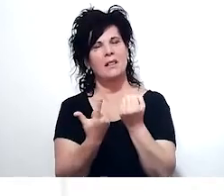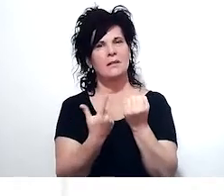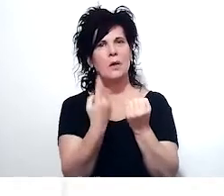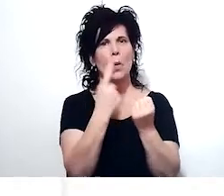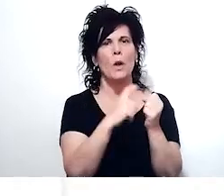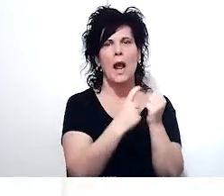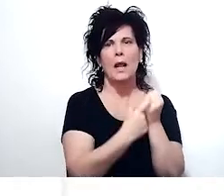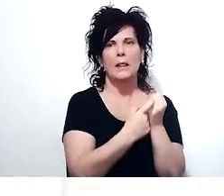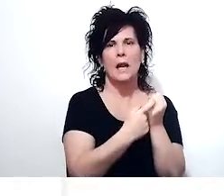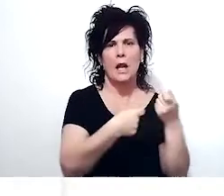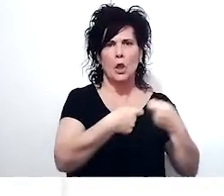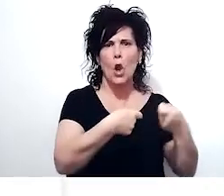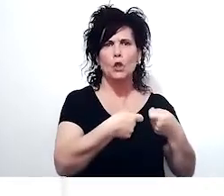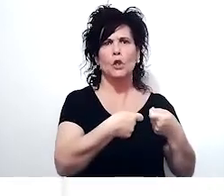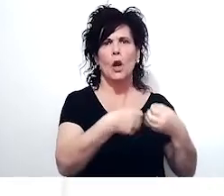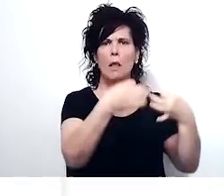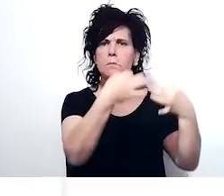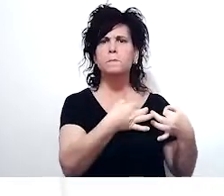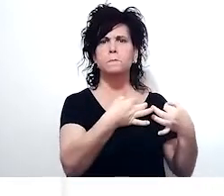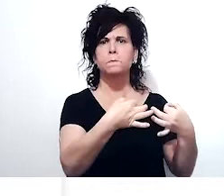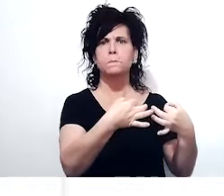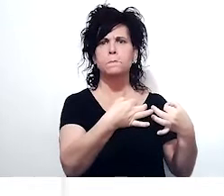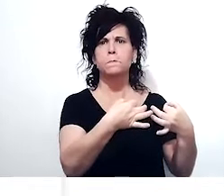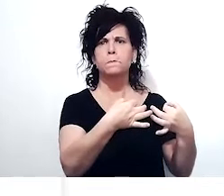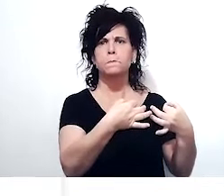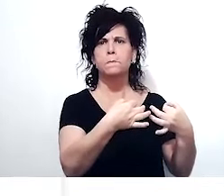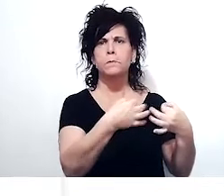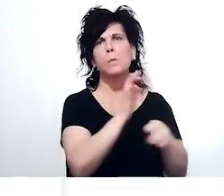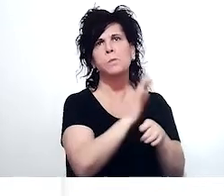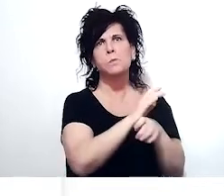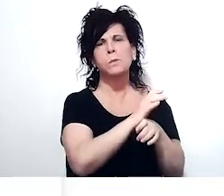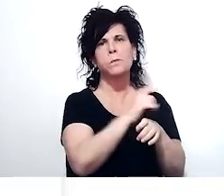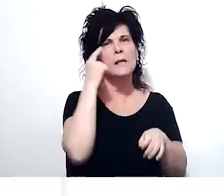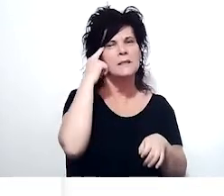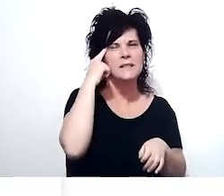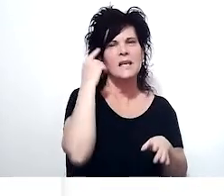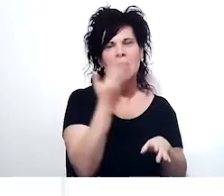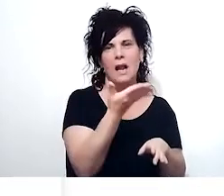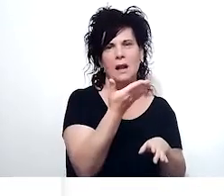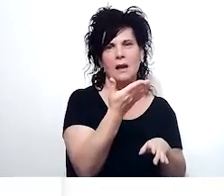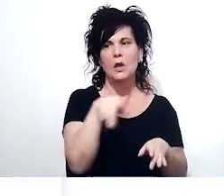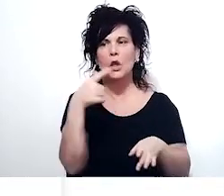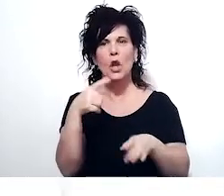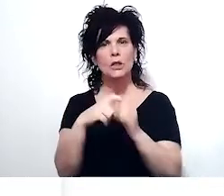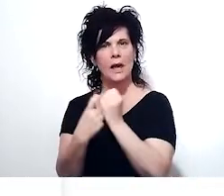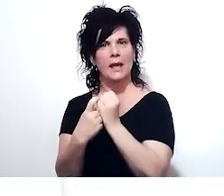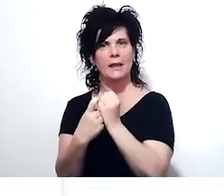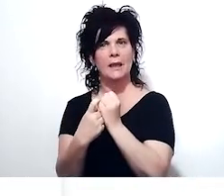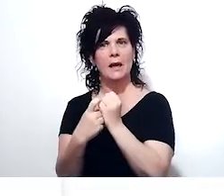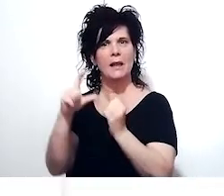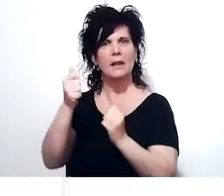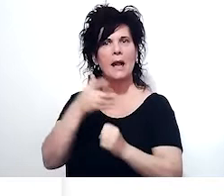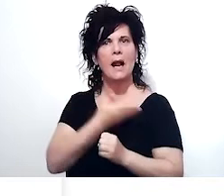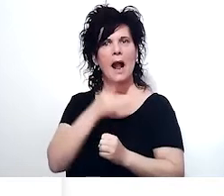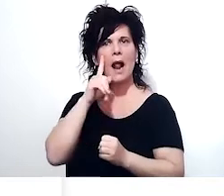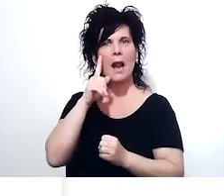como muy regulada, muy controlada, haciendo referencia a Oriente, a China, y una Internet